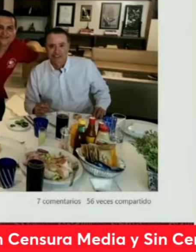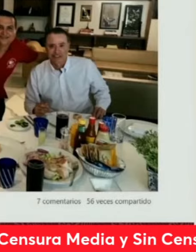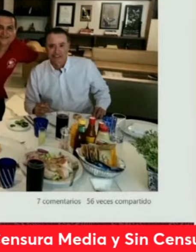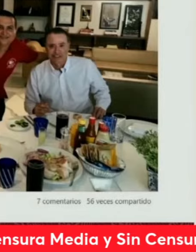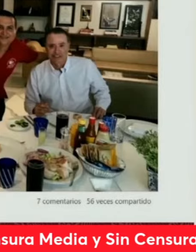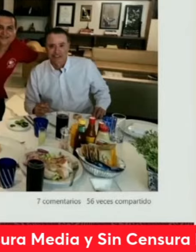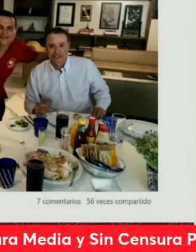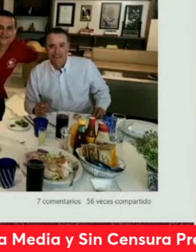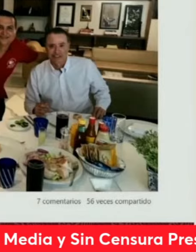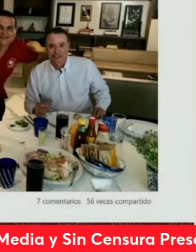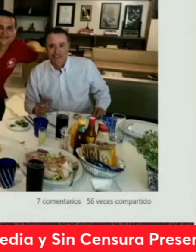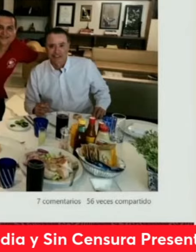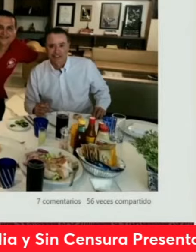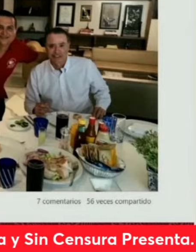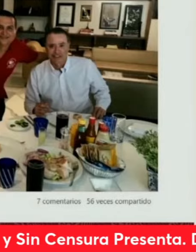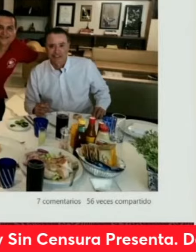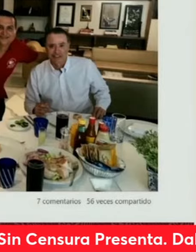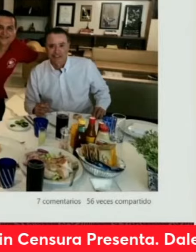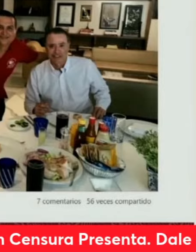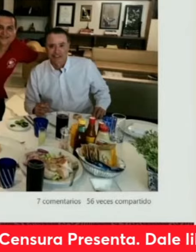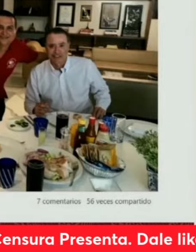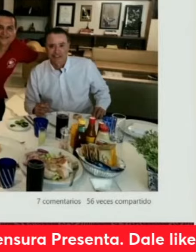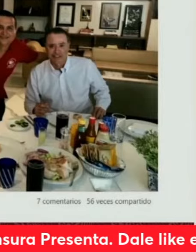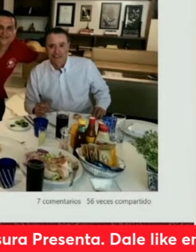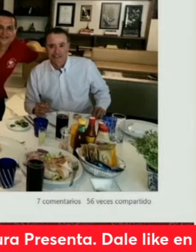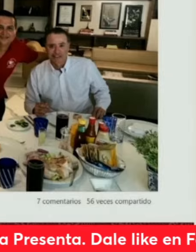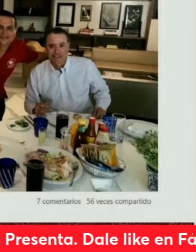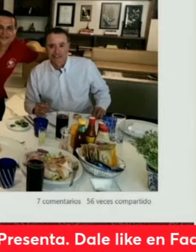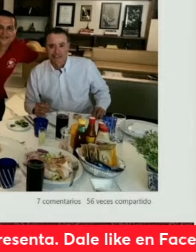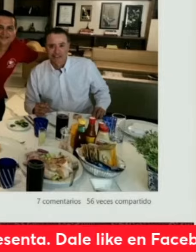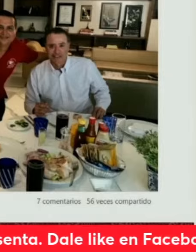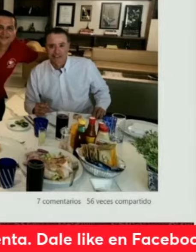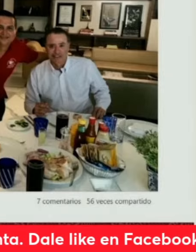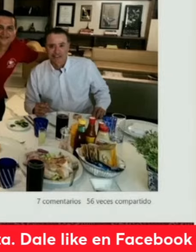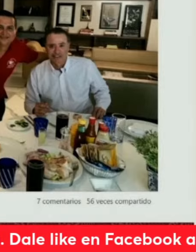y la foto manipulada. Esta es la foto real